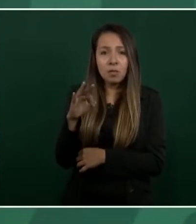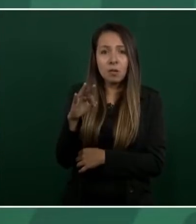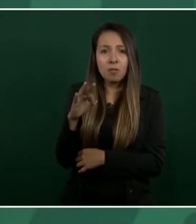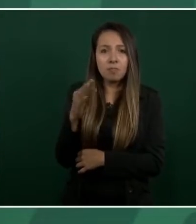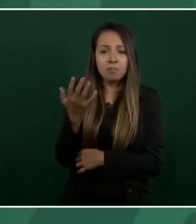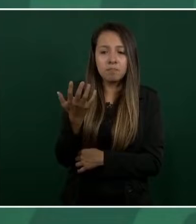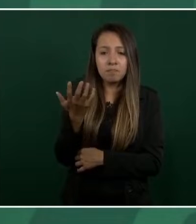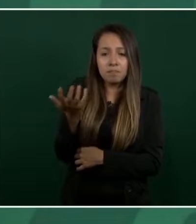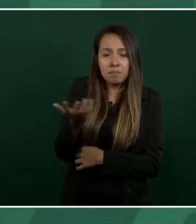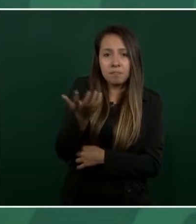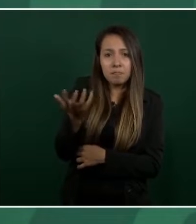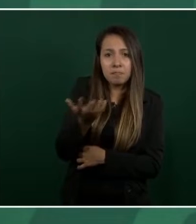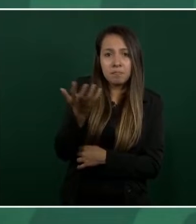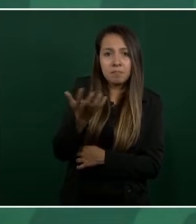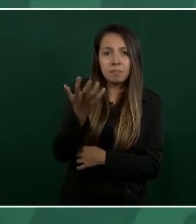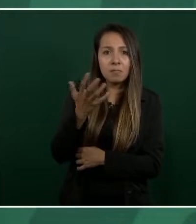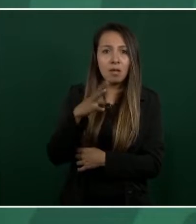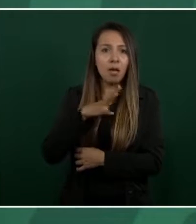Tenemos motivos